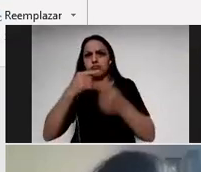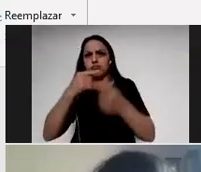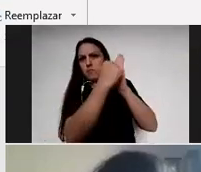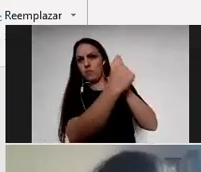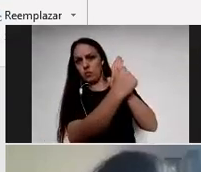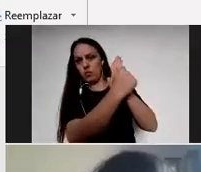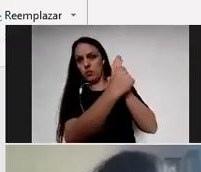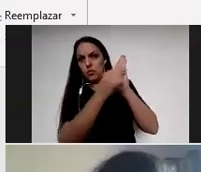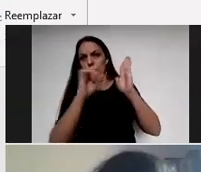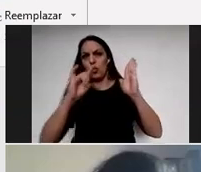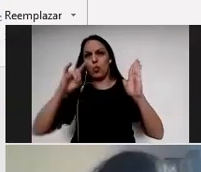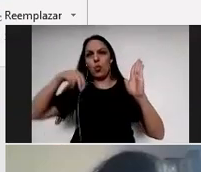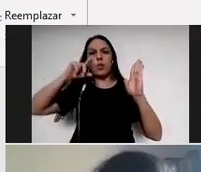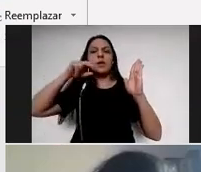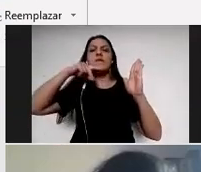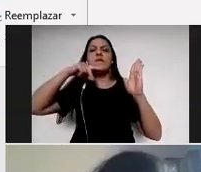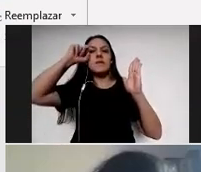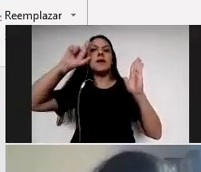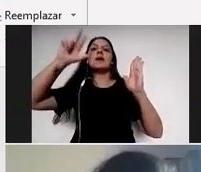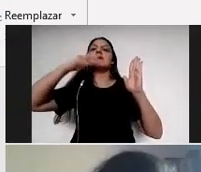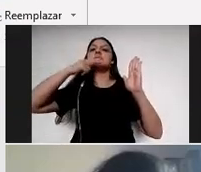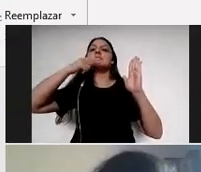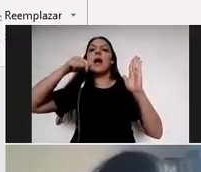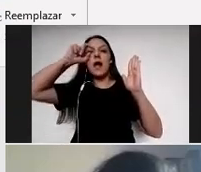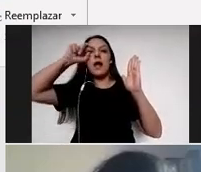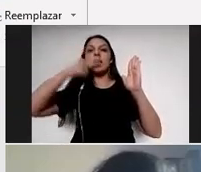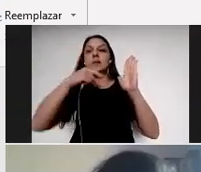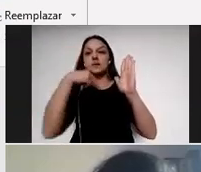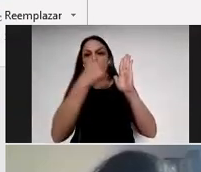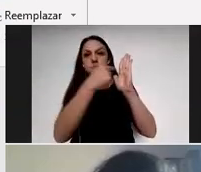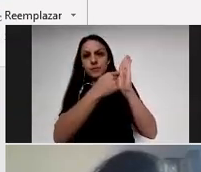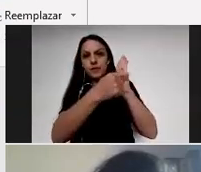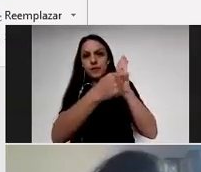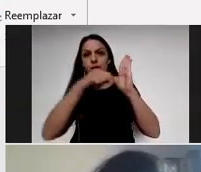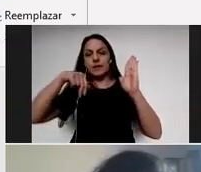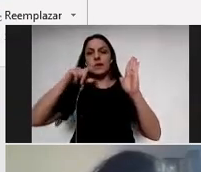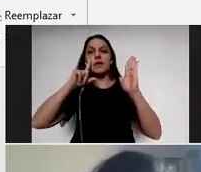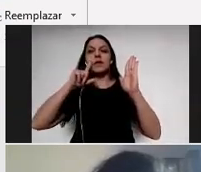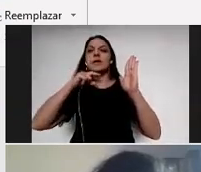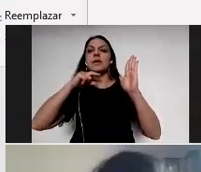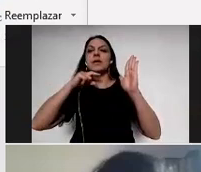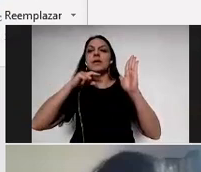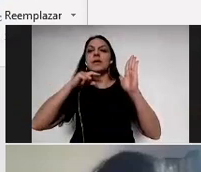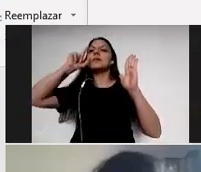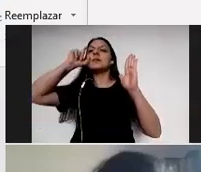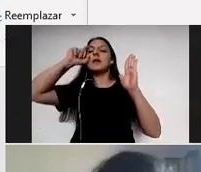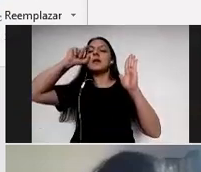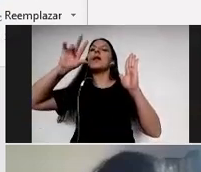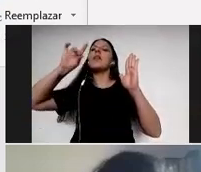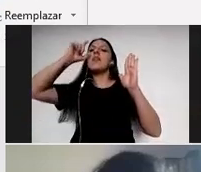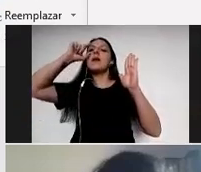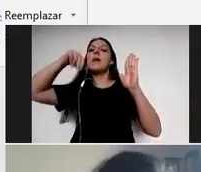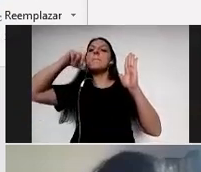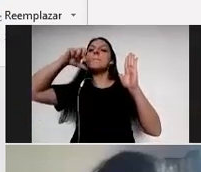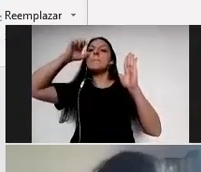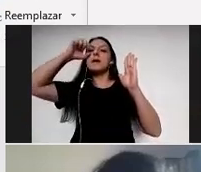para todos, indivisibles, interdependientes, porque se entrecruzan unos a otros. Yo no puedo tener